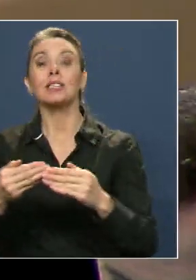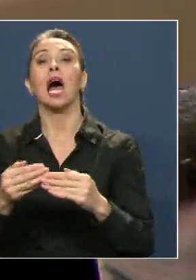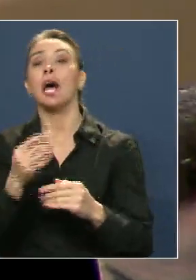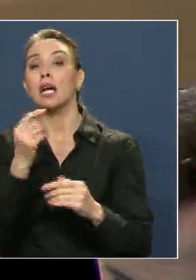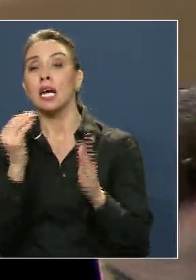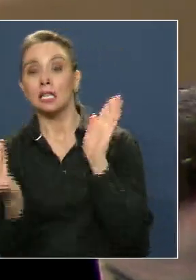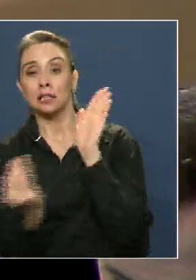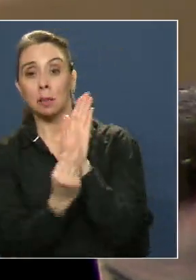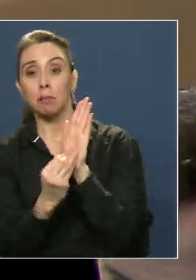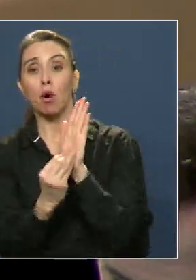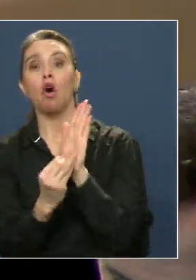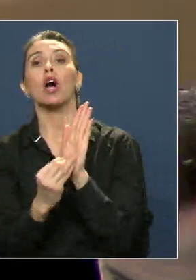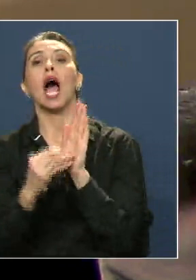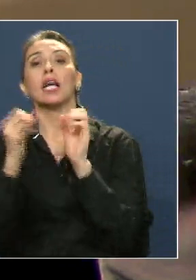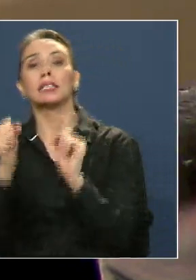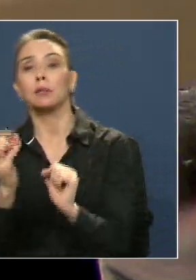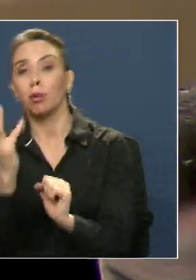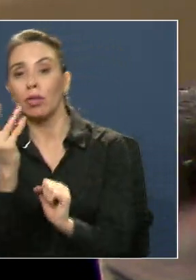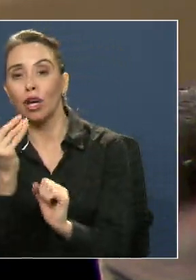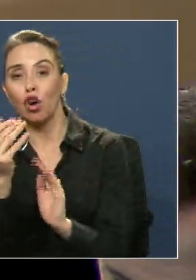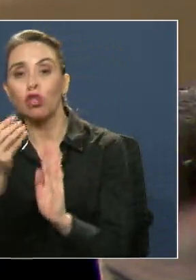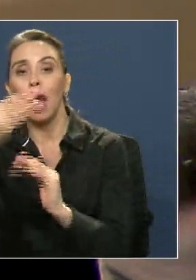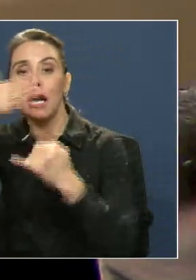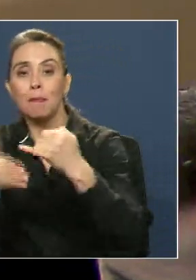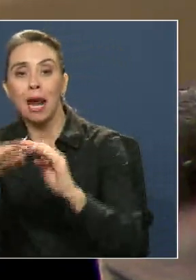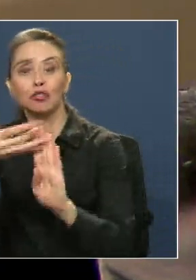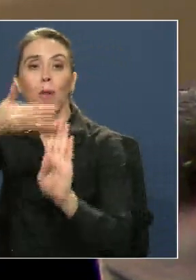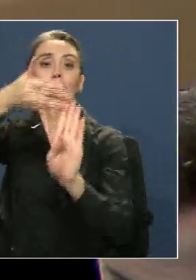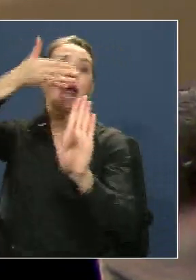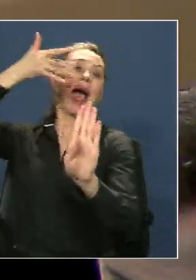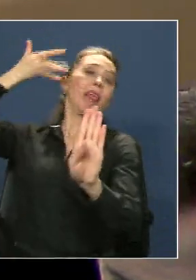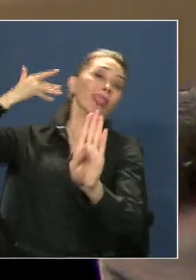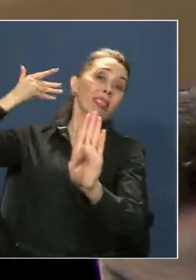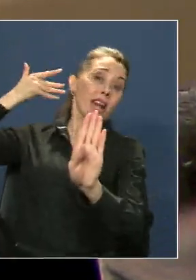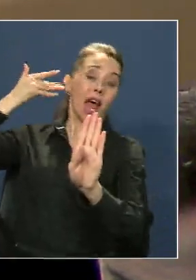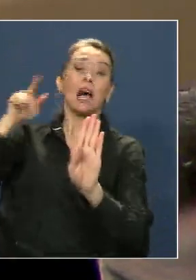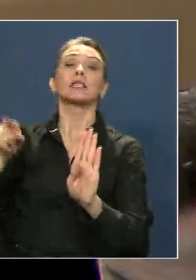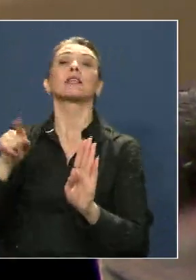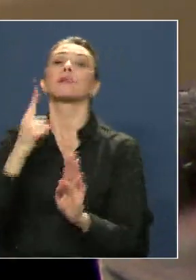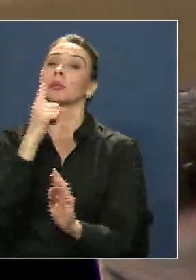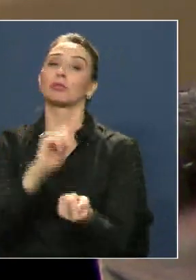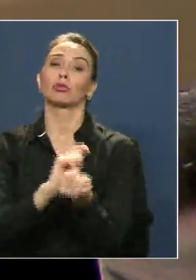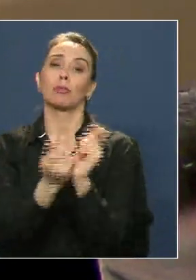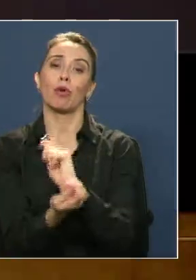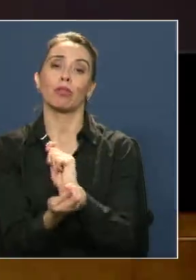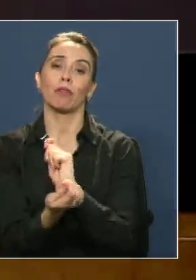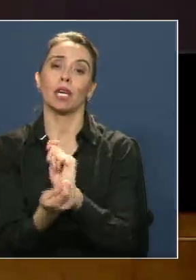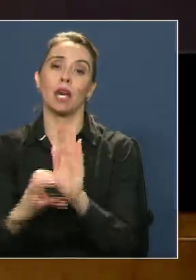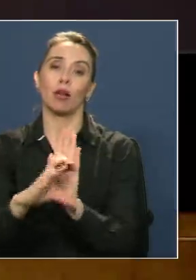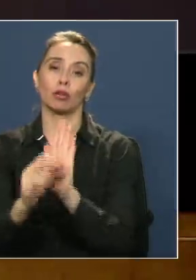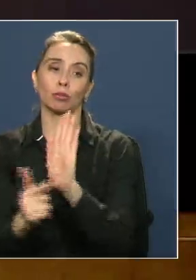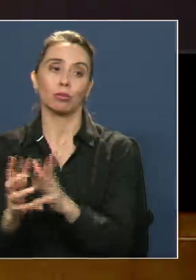hay que hacer es tomar el camino correcto y hacer una modificación a la Constitución. Muchas gracias.